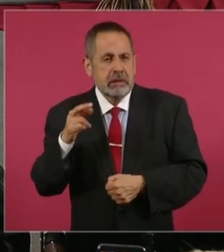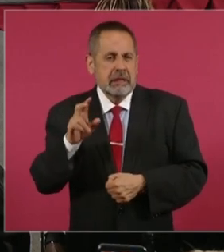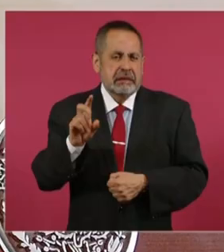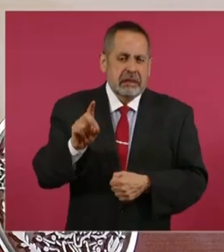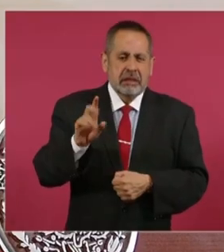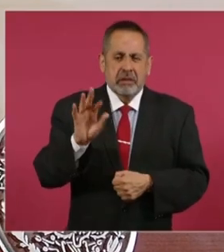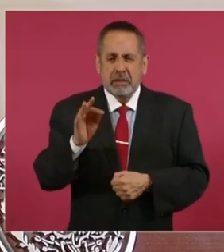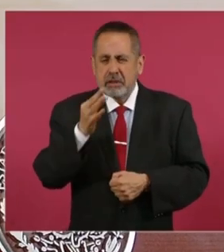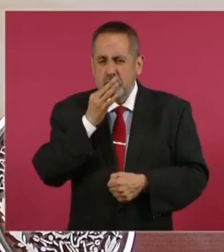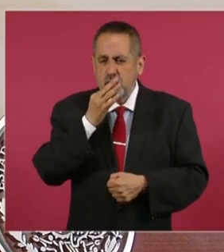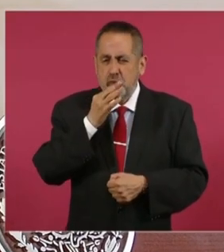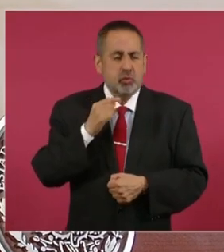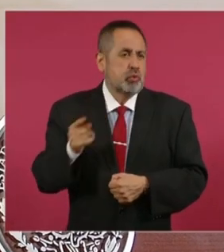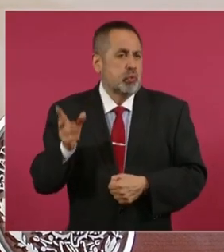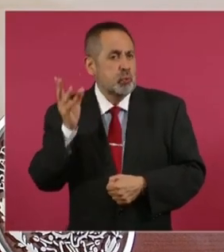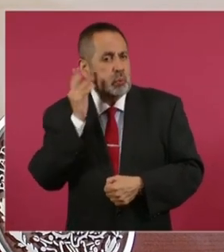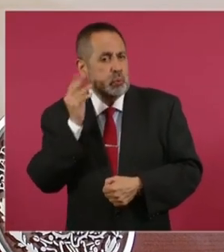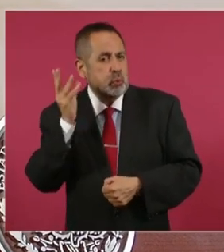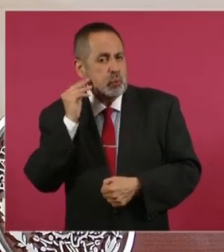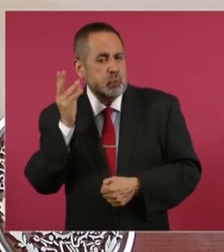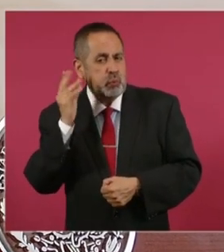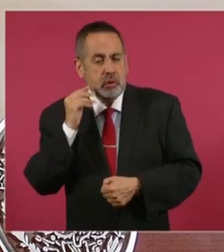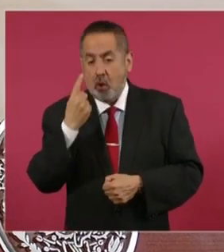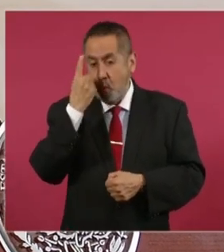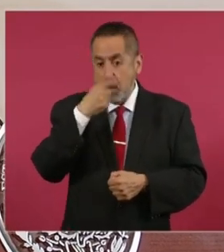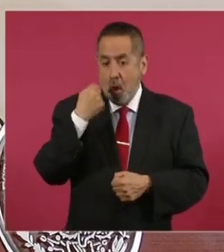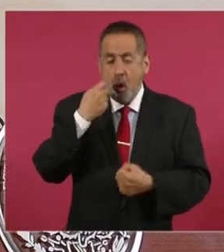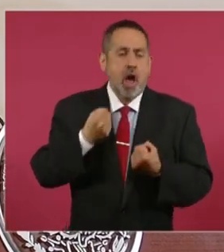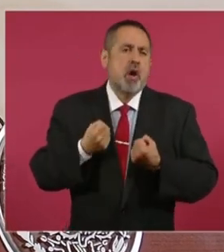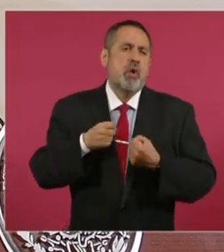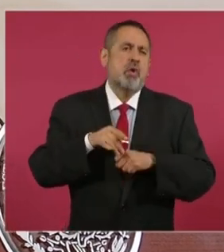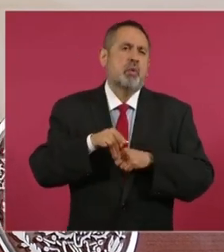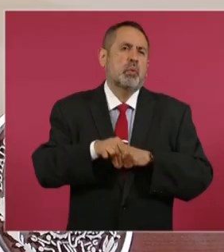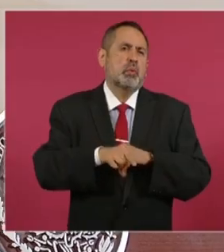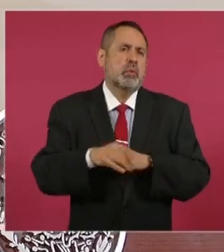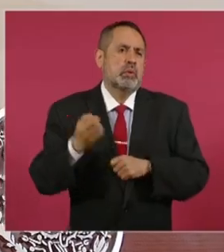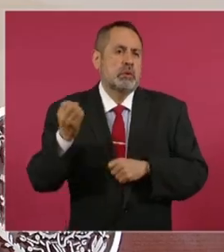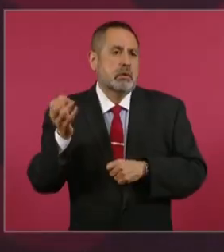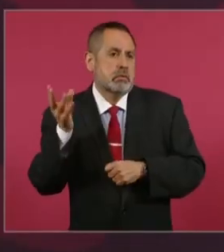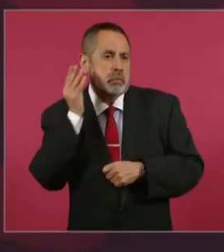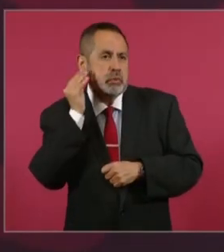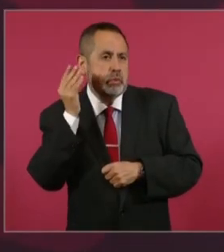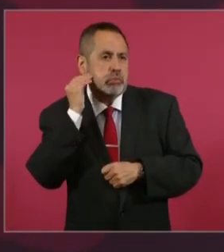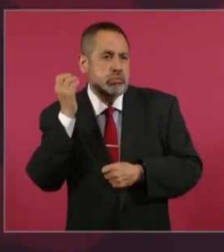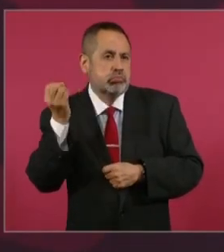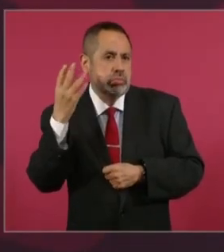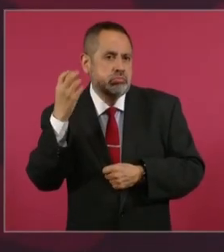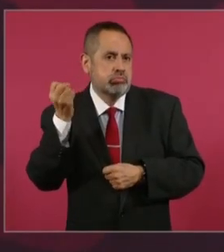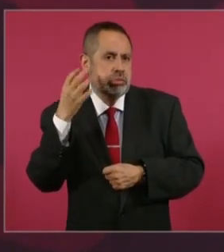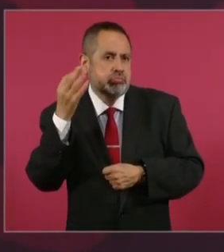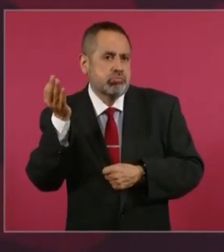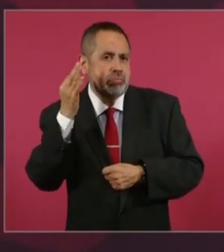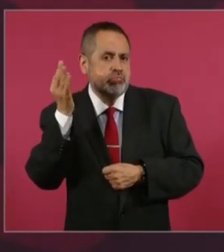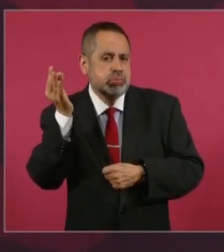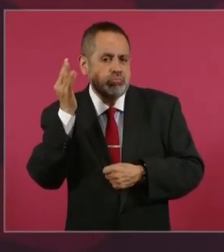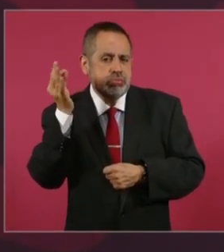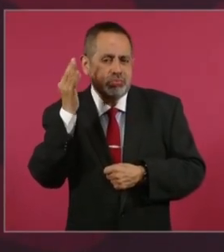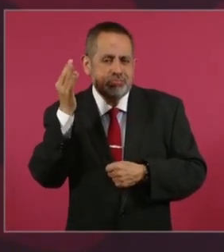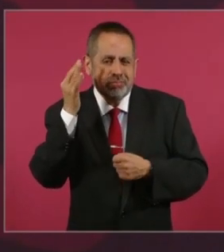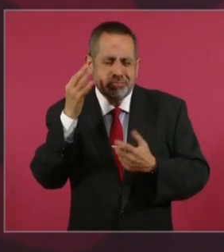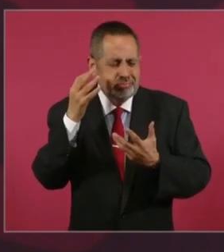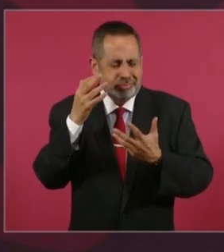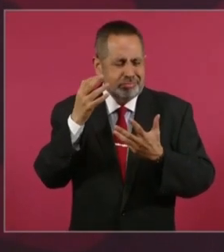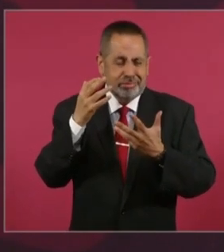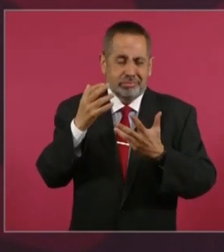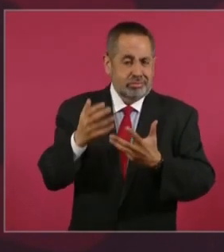40 minutos, una hora en el carro, que es donde más se escucha la